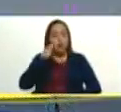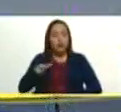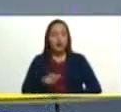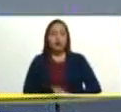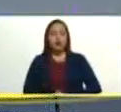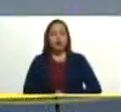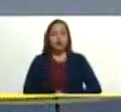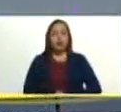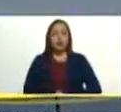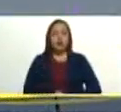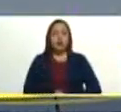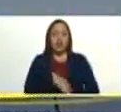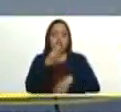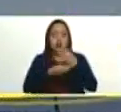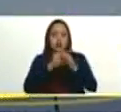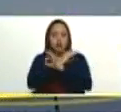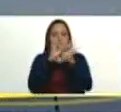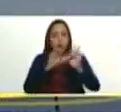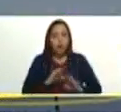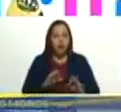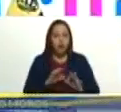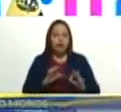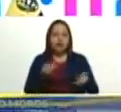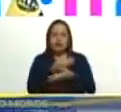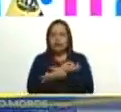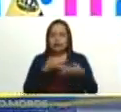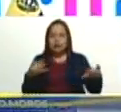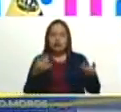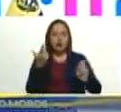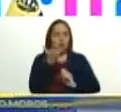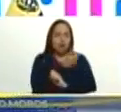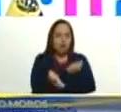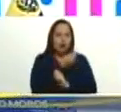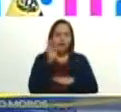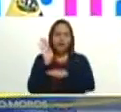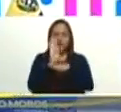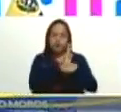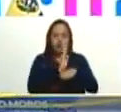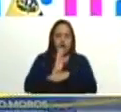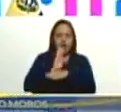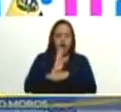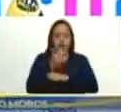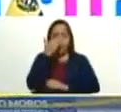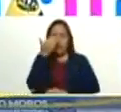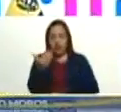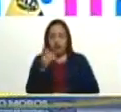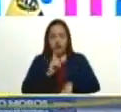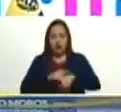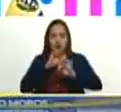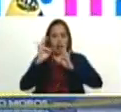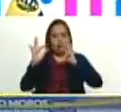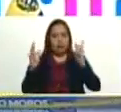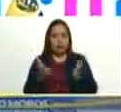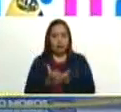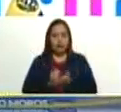y aplicamos un modelo bastante exitoso de protección frente a aquella pandemia.